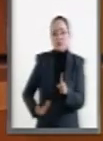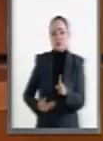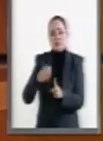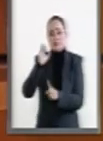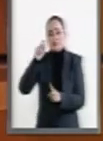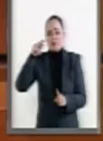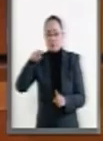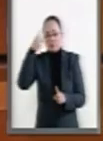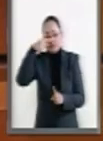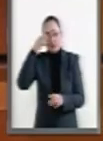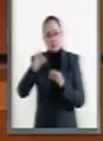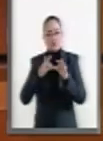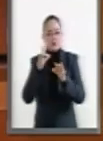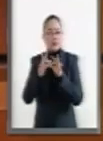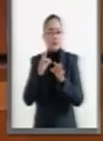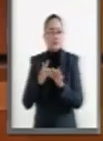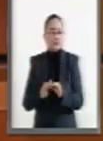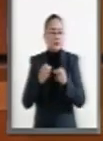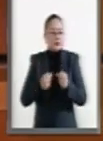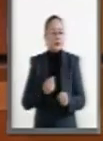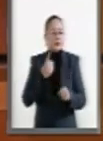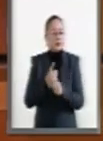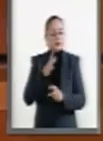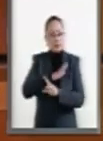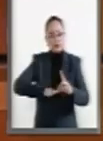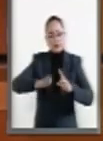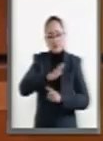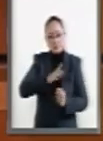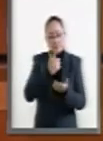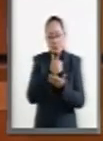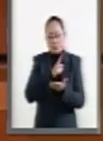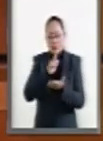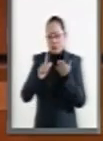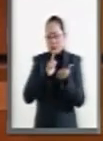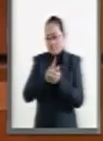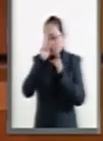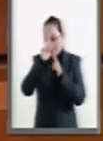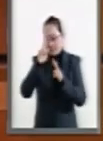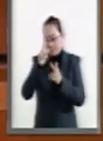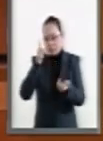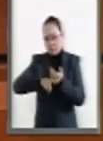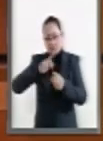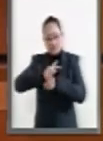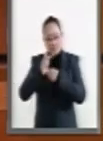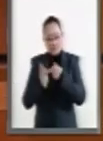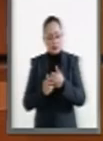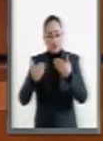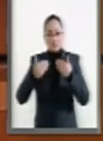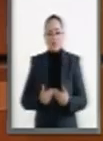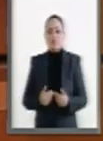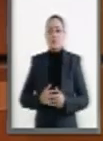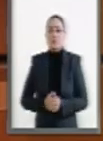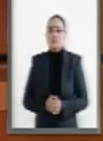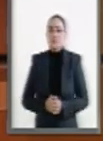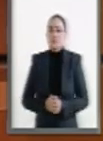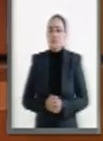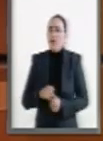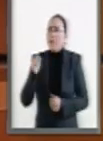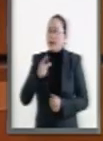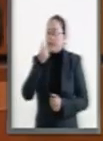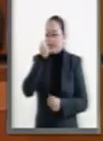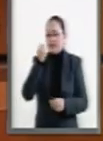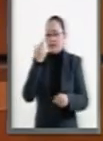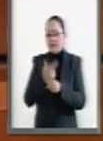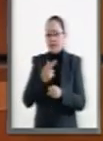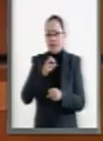para garantizar la seguridad y el Estado de Derecho de nuestro país. De acuerdo con el Secretariado Ejecutivo del Sistema